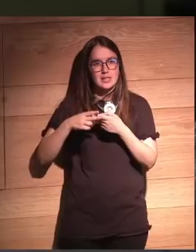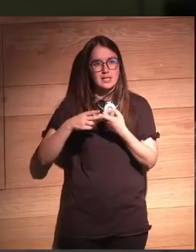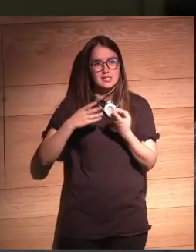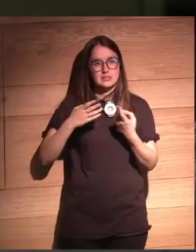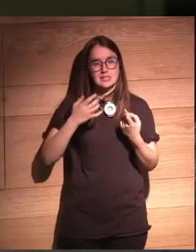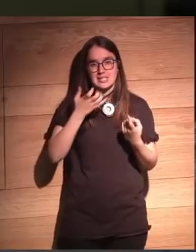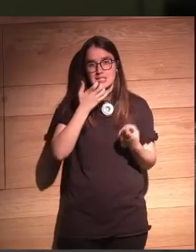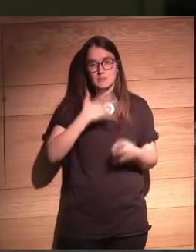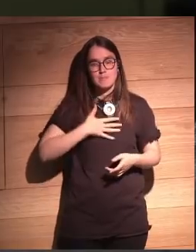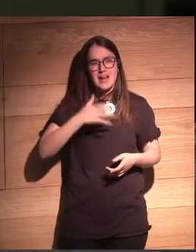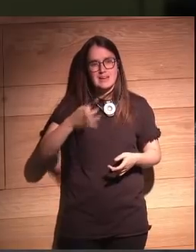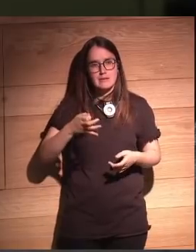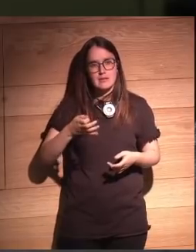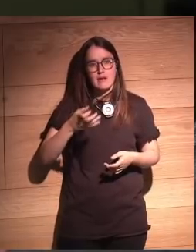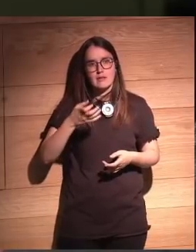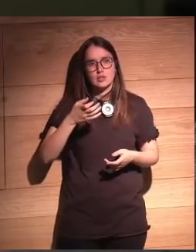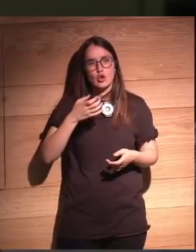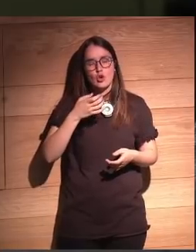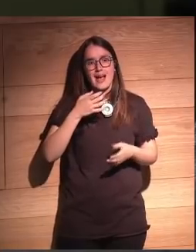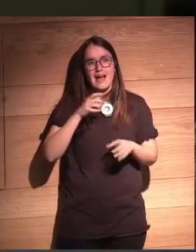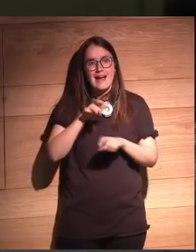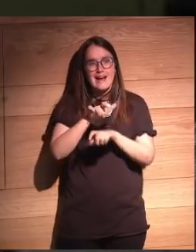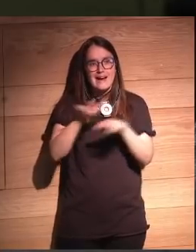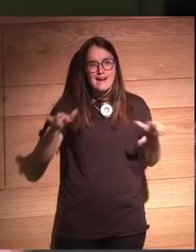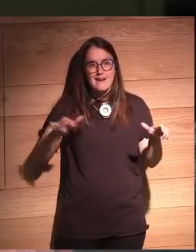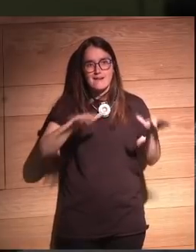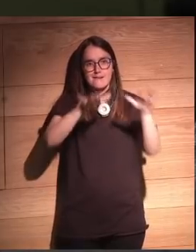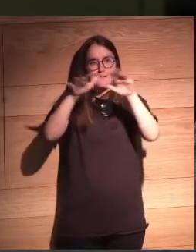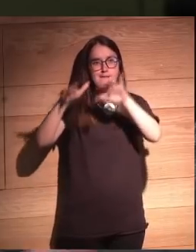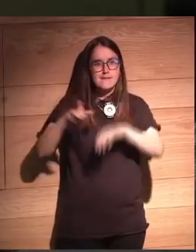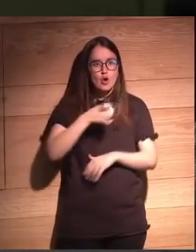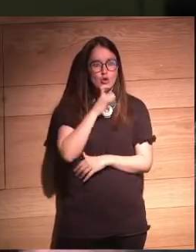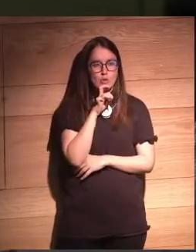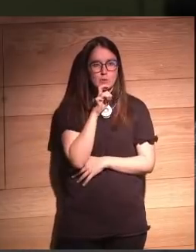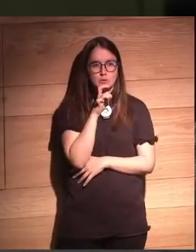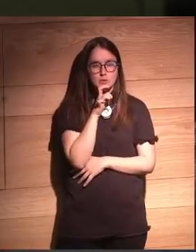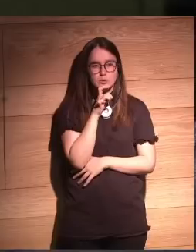ser valientes. ¿Cómo convencemos al conjunto de nuestros